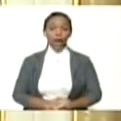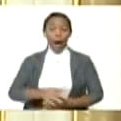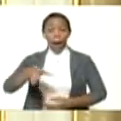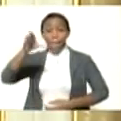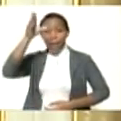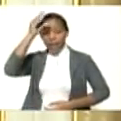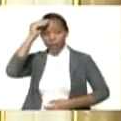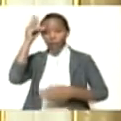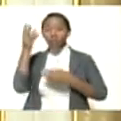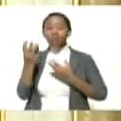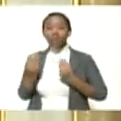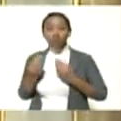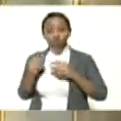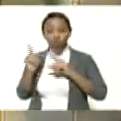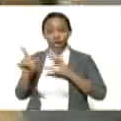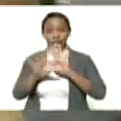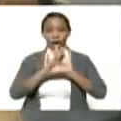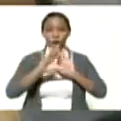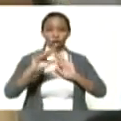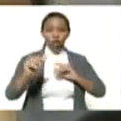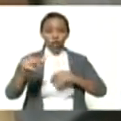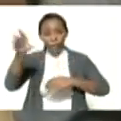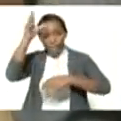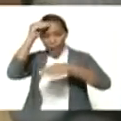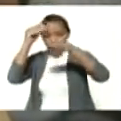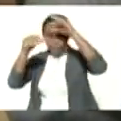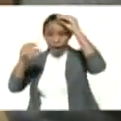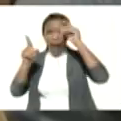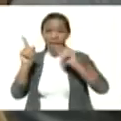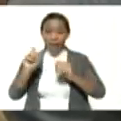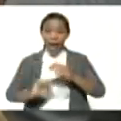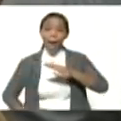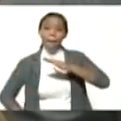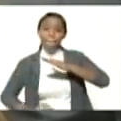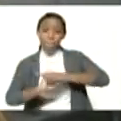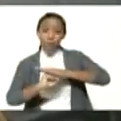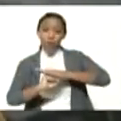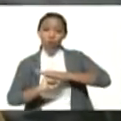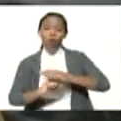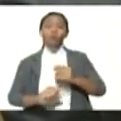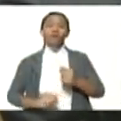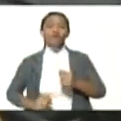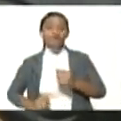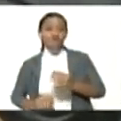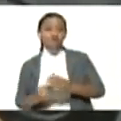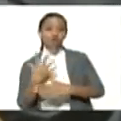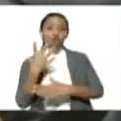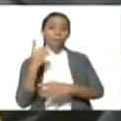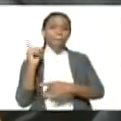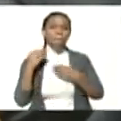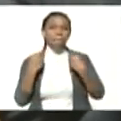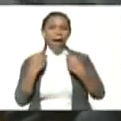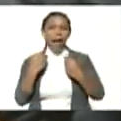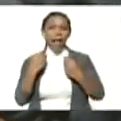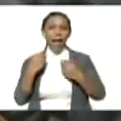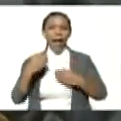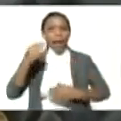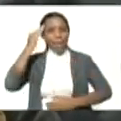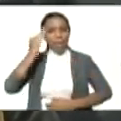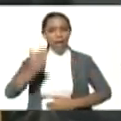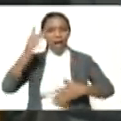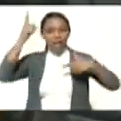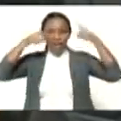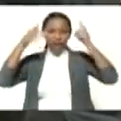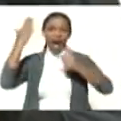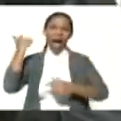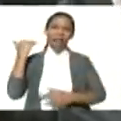Aprendimos de él en esa constituyente y fue un soporte fundamental para que el comandante Chávez,